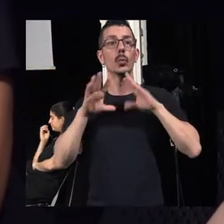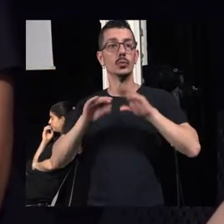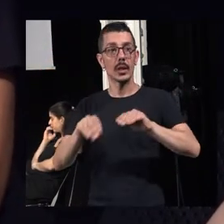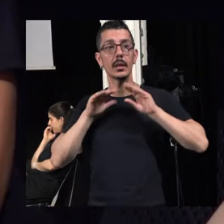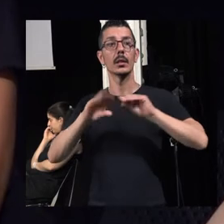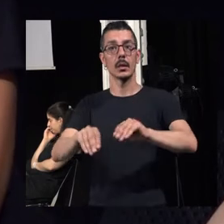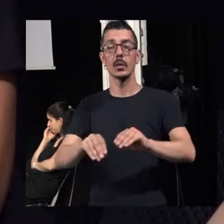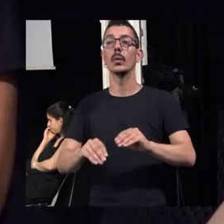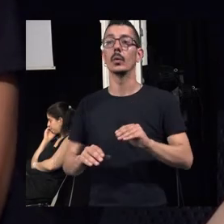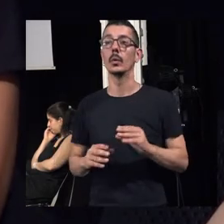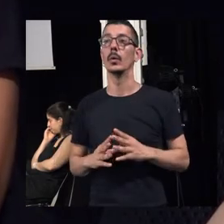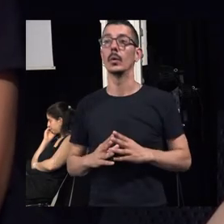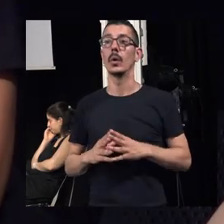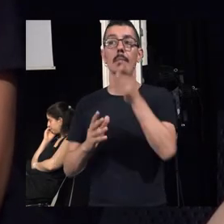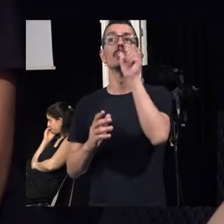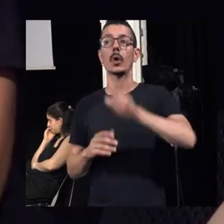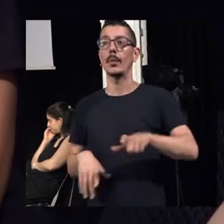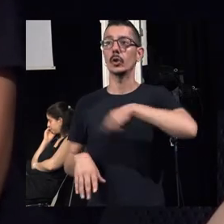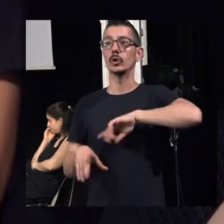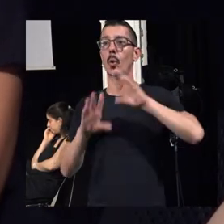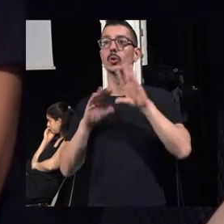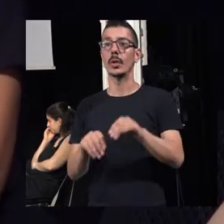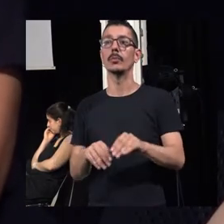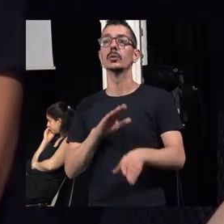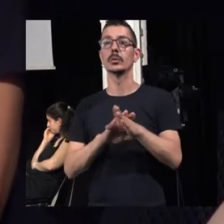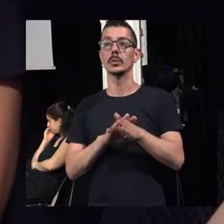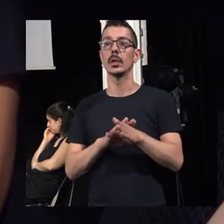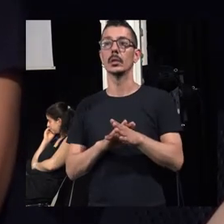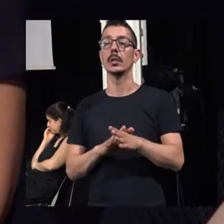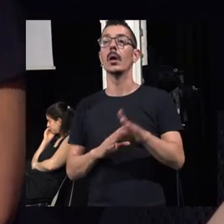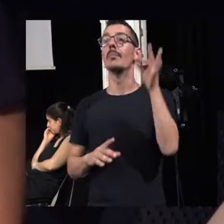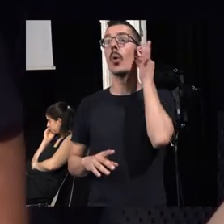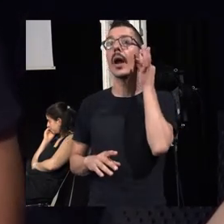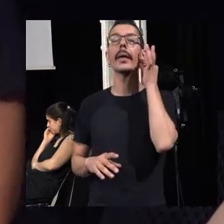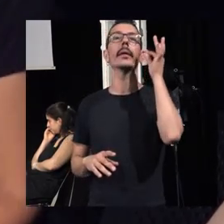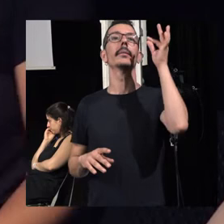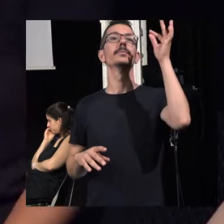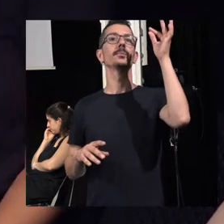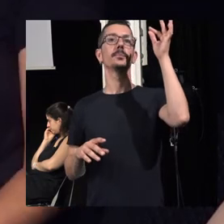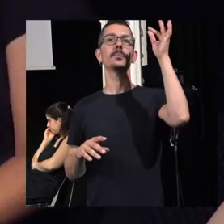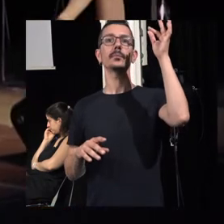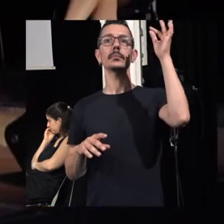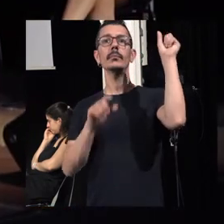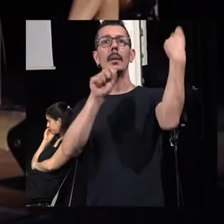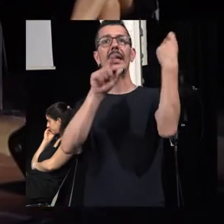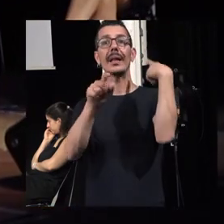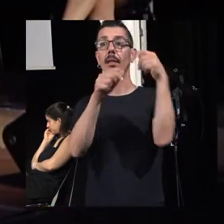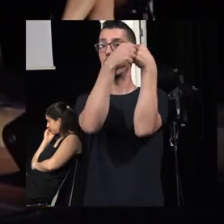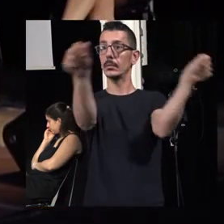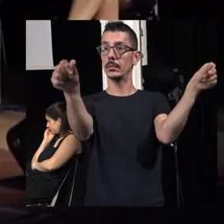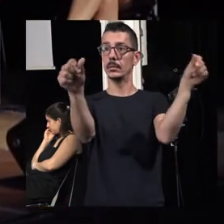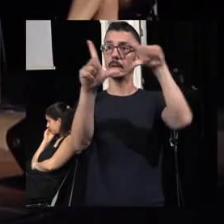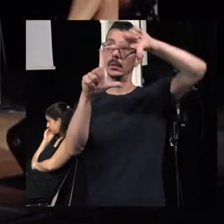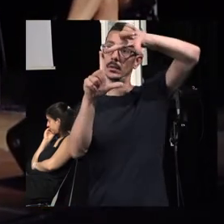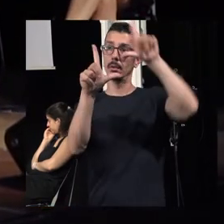la seguimos usando en el vocabulario y seguimos usando la mujer migrante. Bueno, ¿cuál es la mujer migrante? El problema